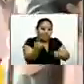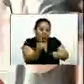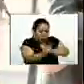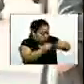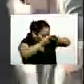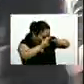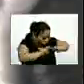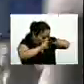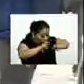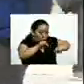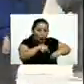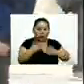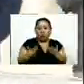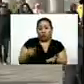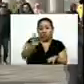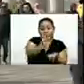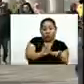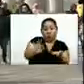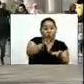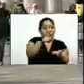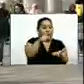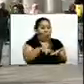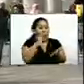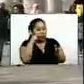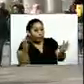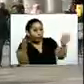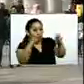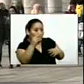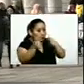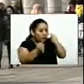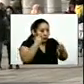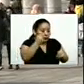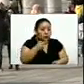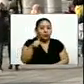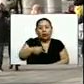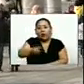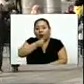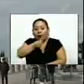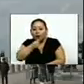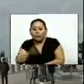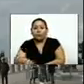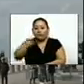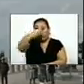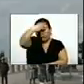arqueología y hoy se ha convertido en un punto de gran atracción turística. Para Noticiero Hechos, Manuel Burgos.